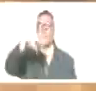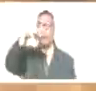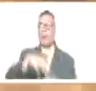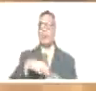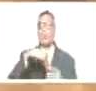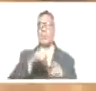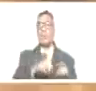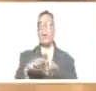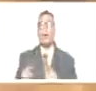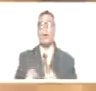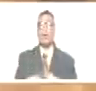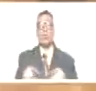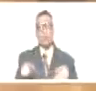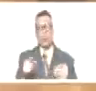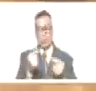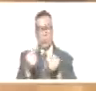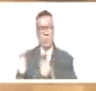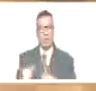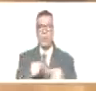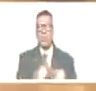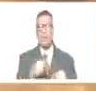plata de los venezolanos, y critican.